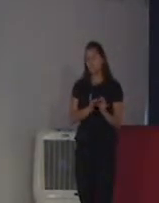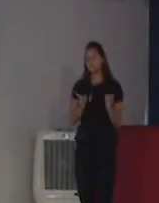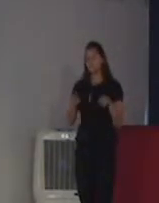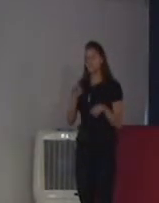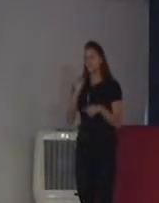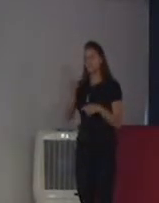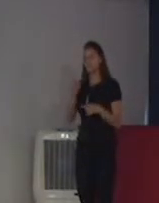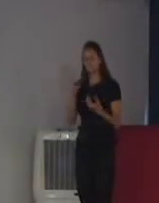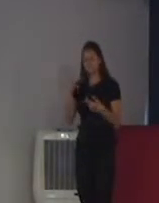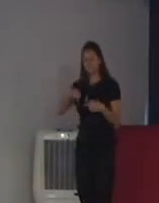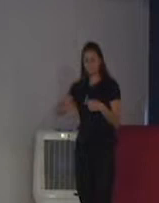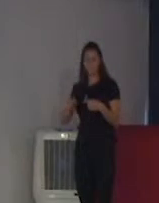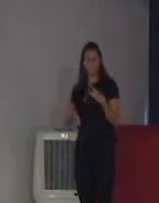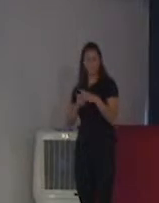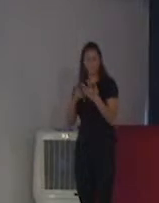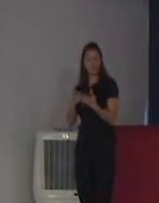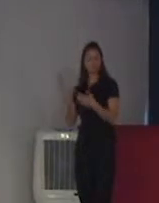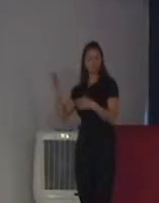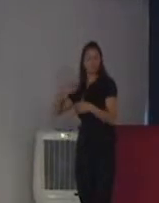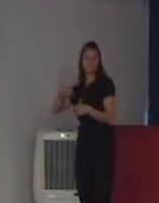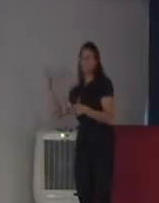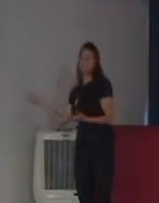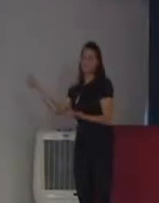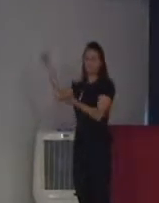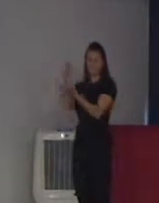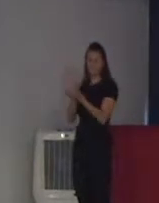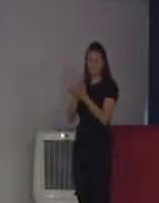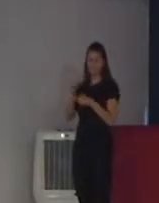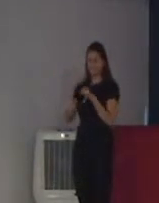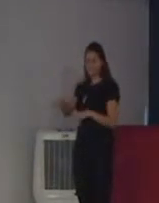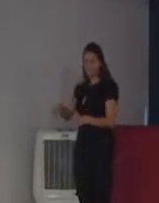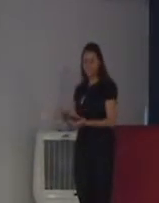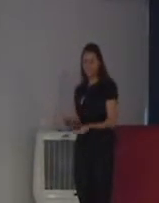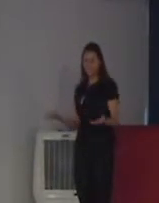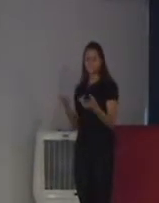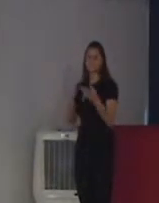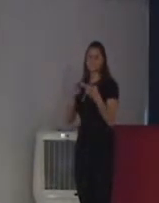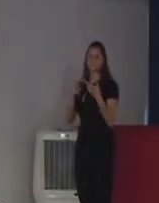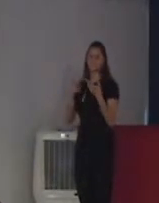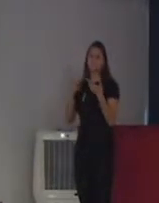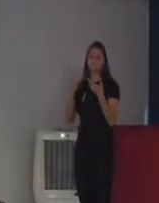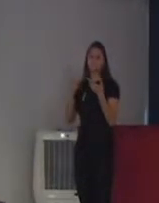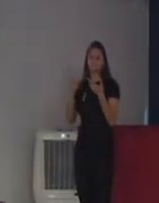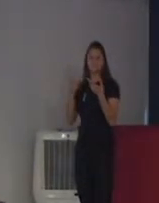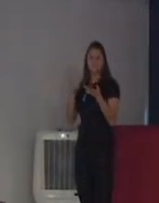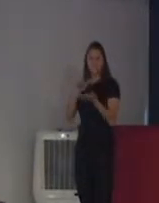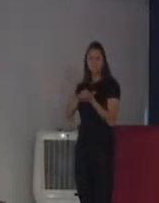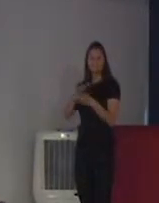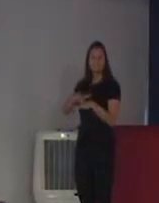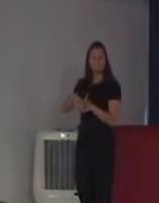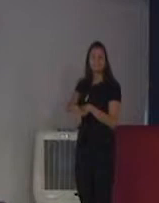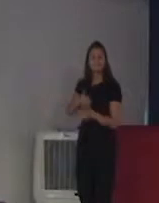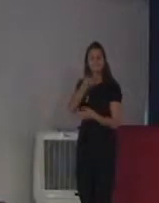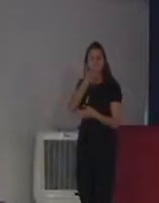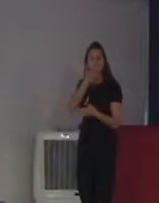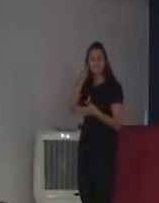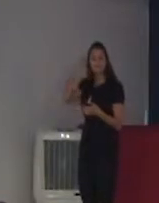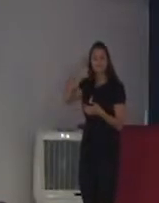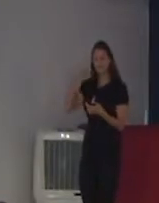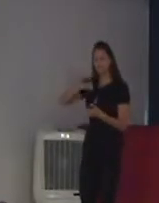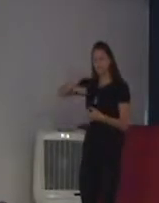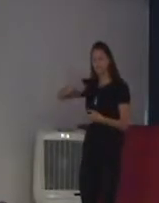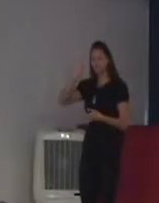un espacio en donde se desarrolla la colonia, también digamos que determina que los derechos y las